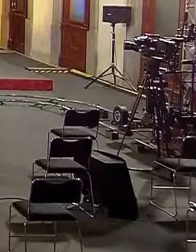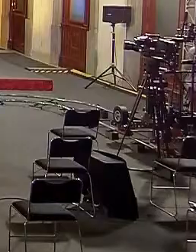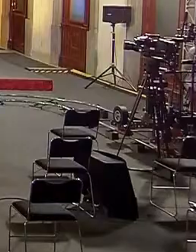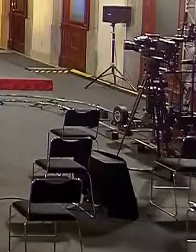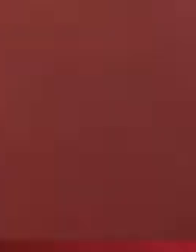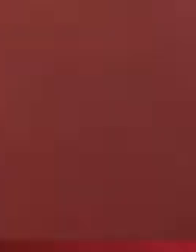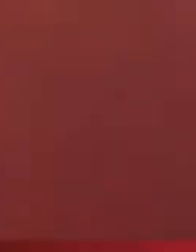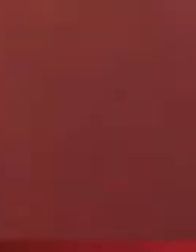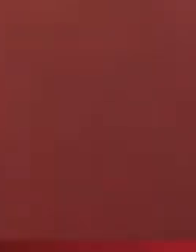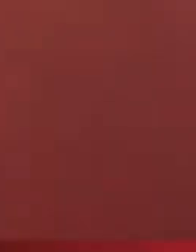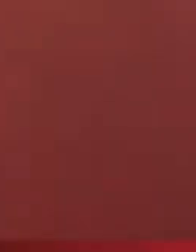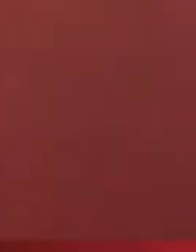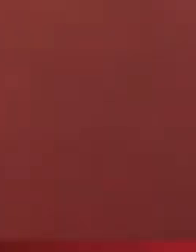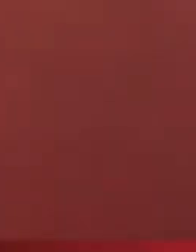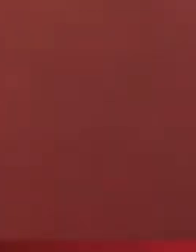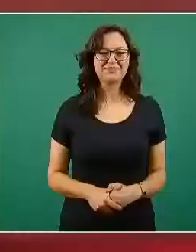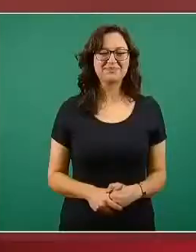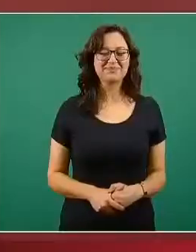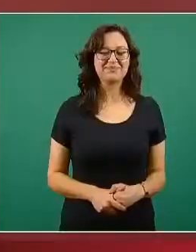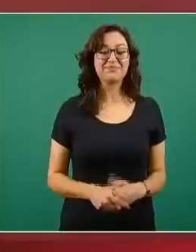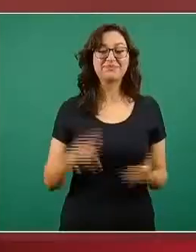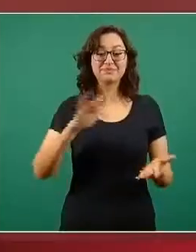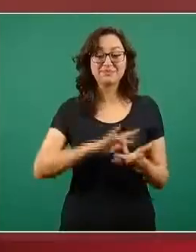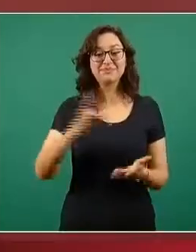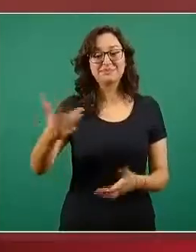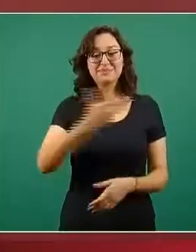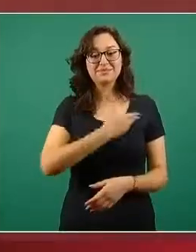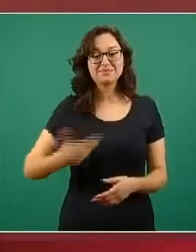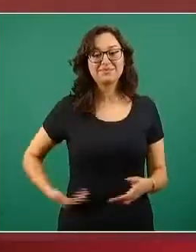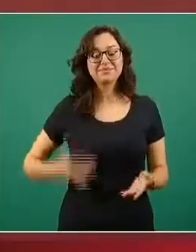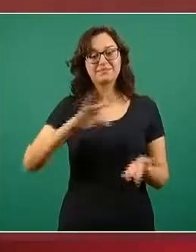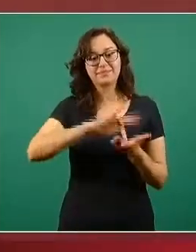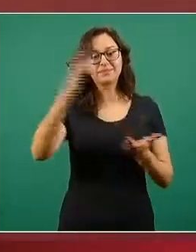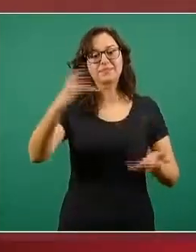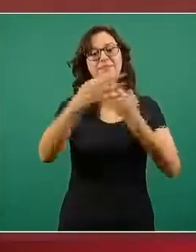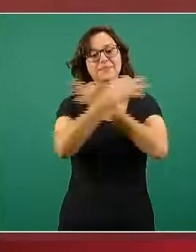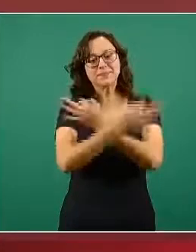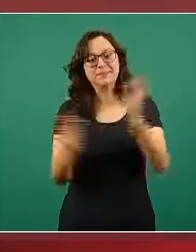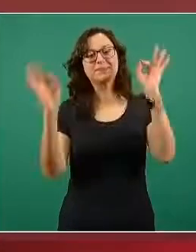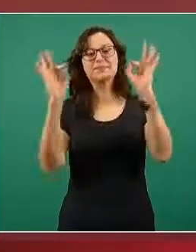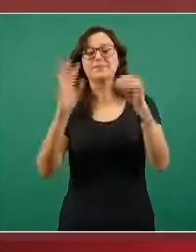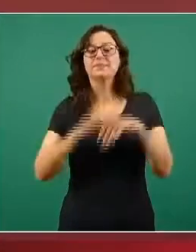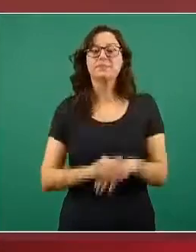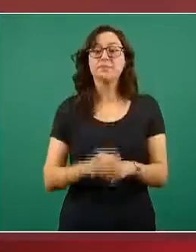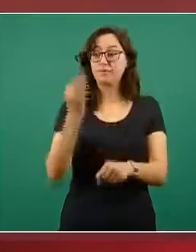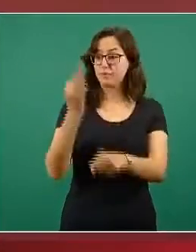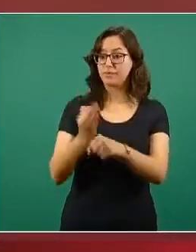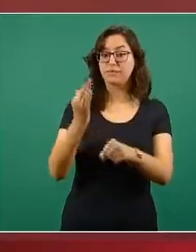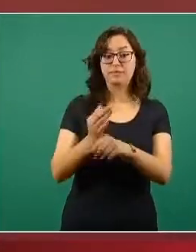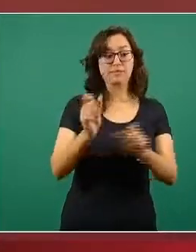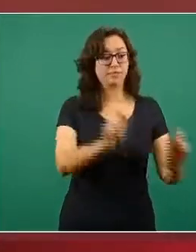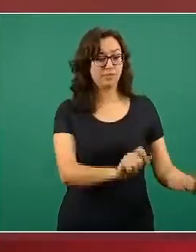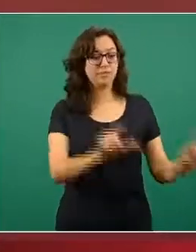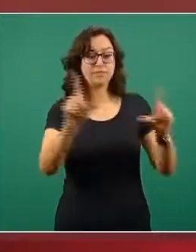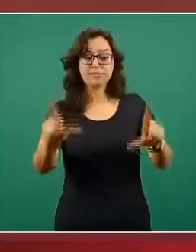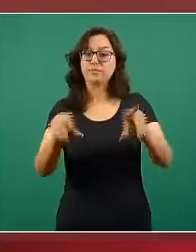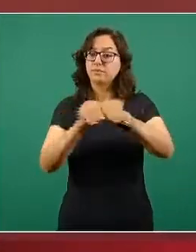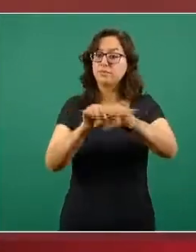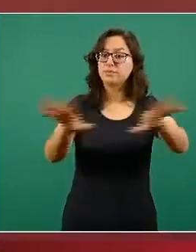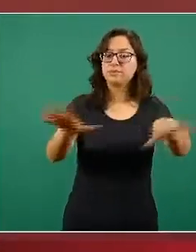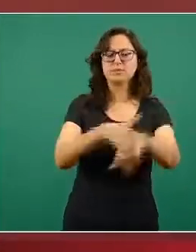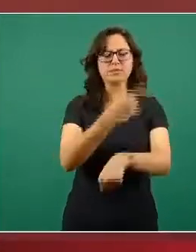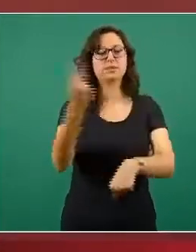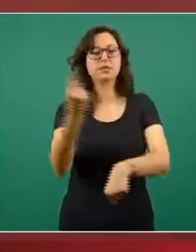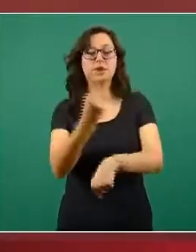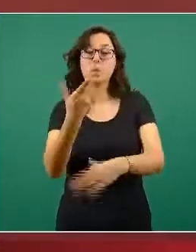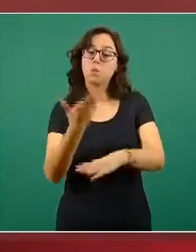Gracias, presidente. Gracias por este mensaje. Lo proyectamos aquí, como decíamos, no solamente por la importancia que tiene que el presidente